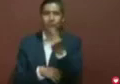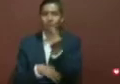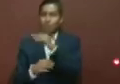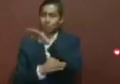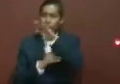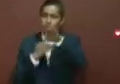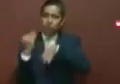todos es